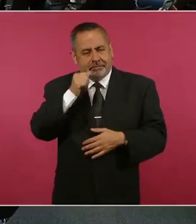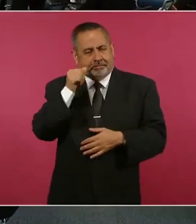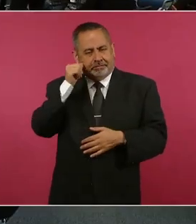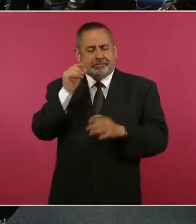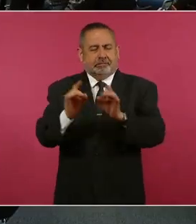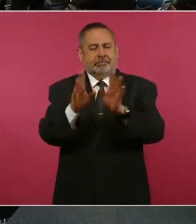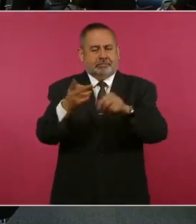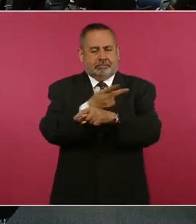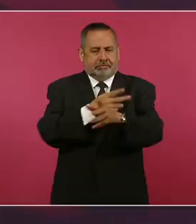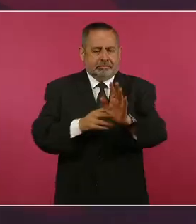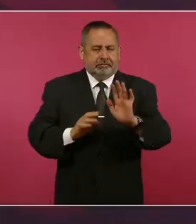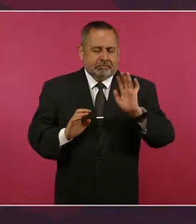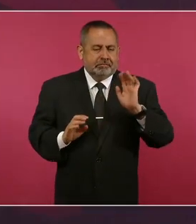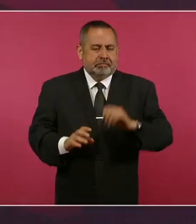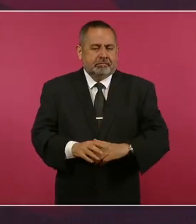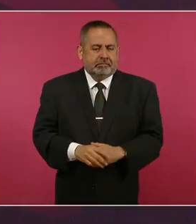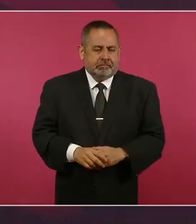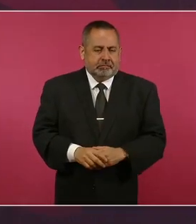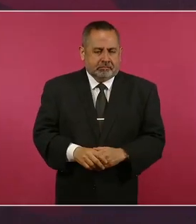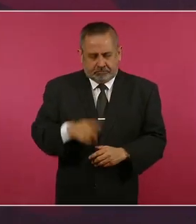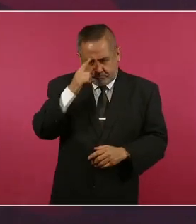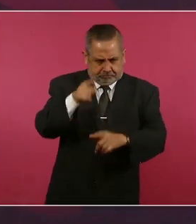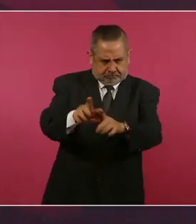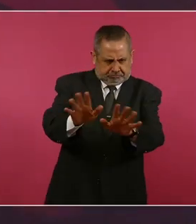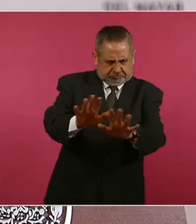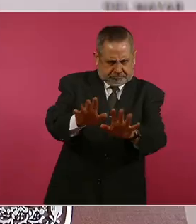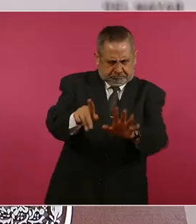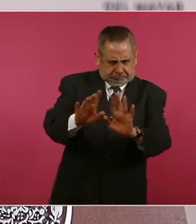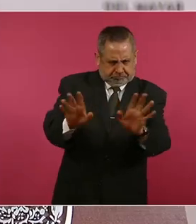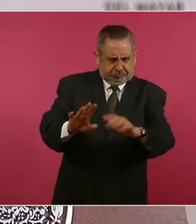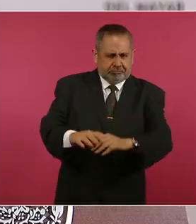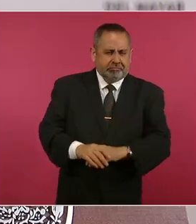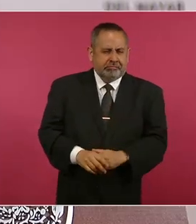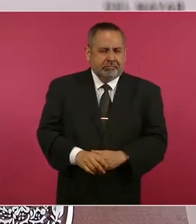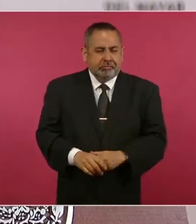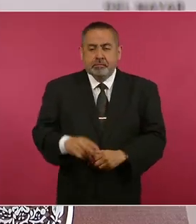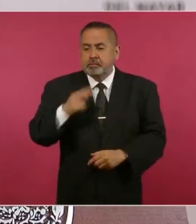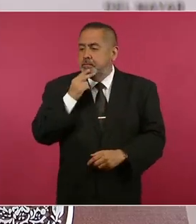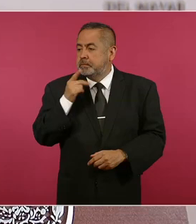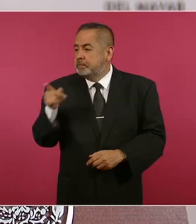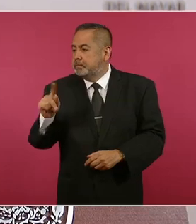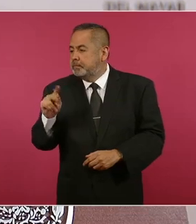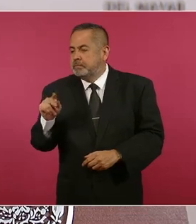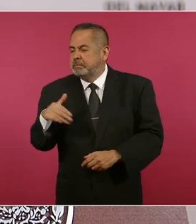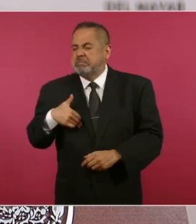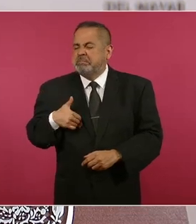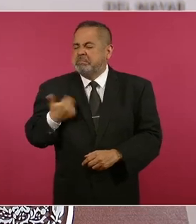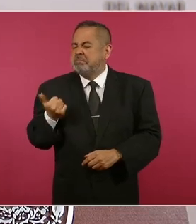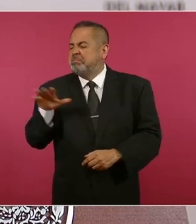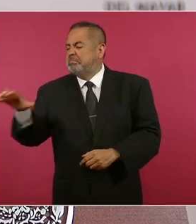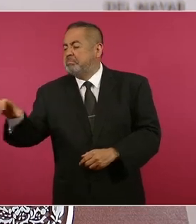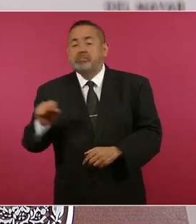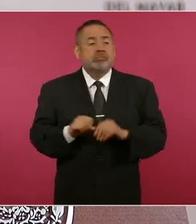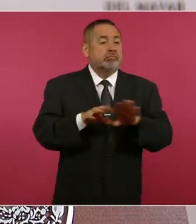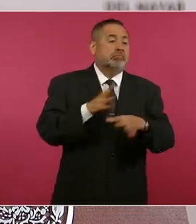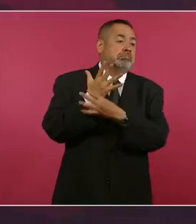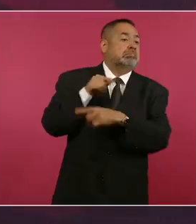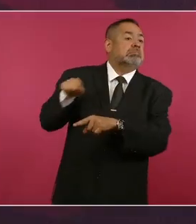esto. Okay. ¿Sí? No, para nada. O sea, usaron a Telemundo,